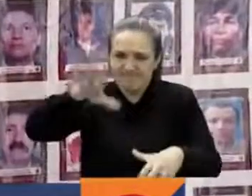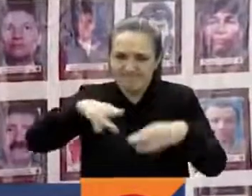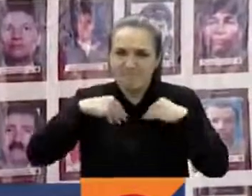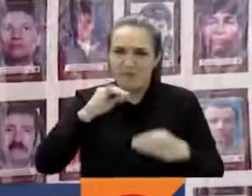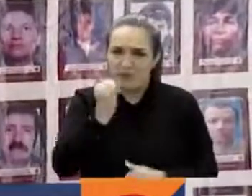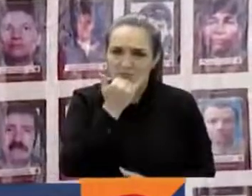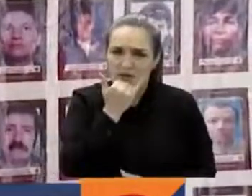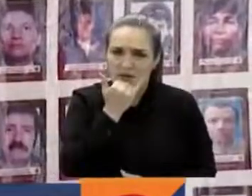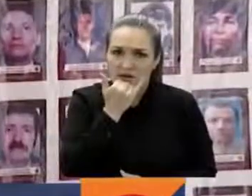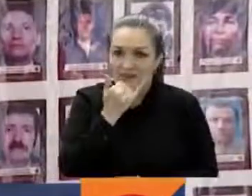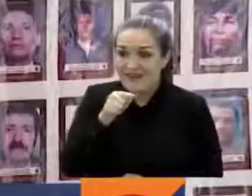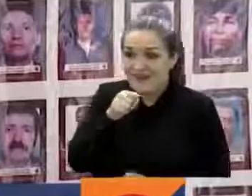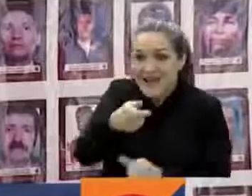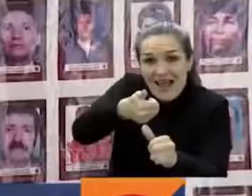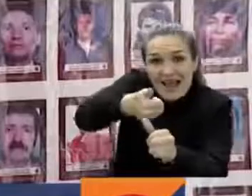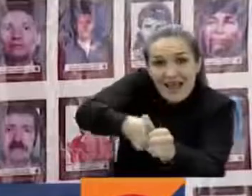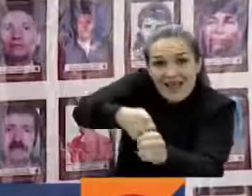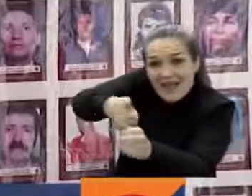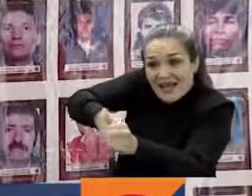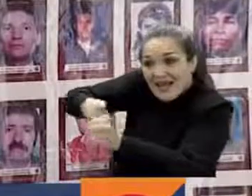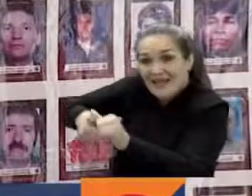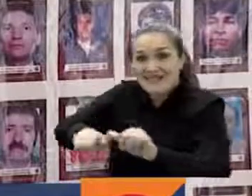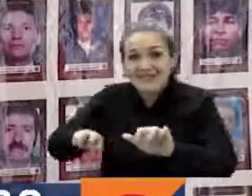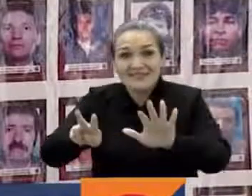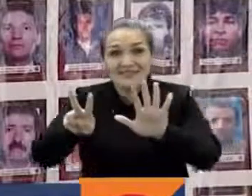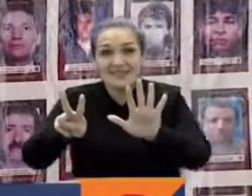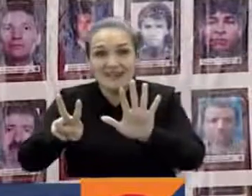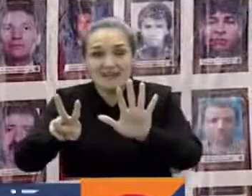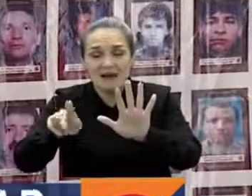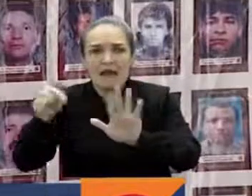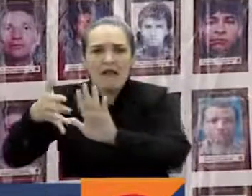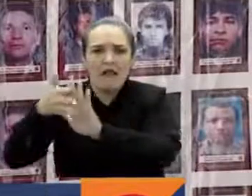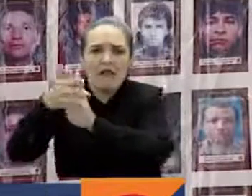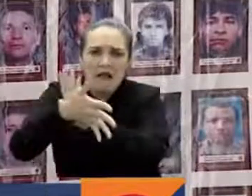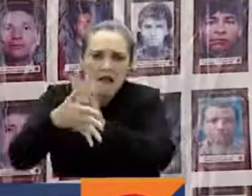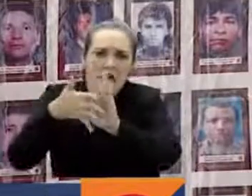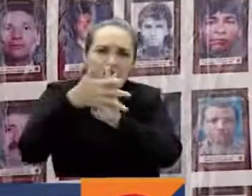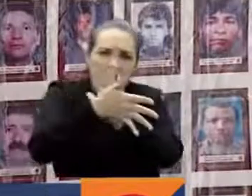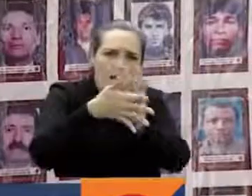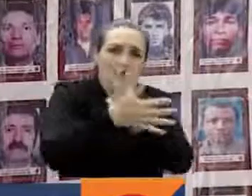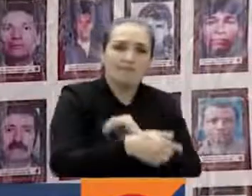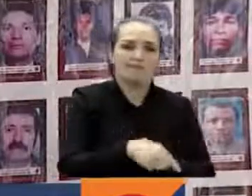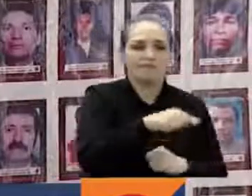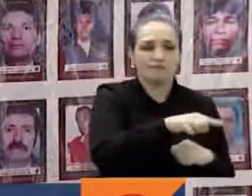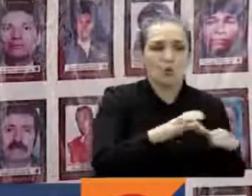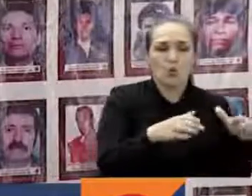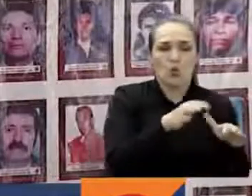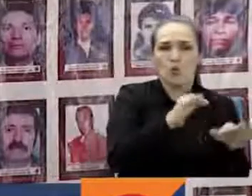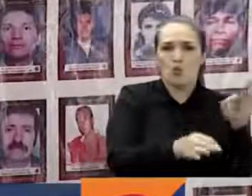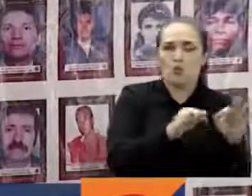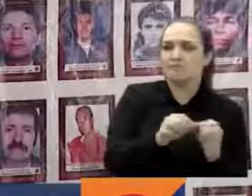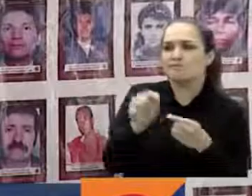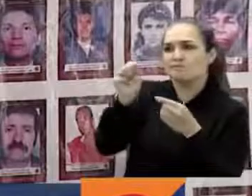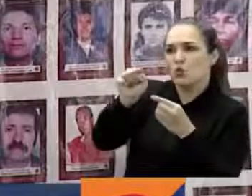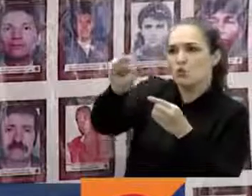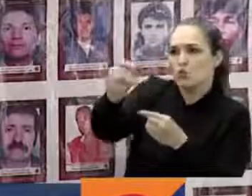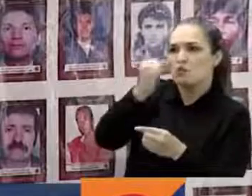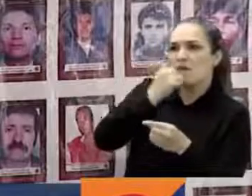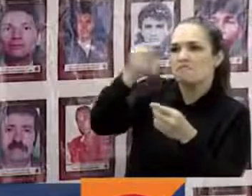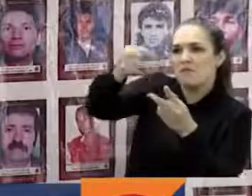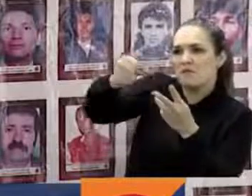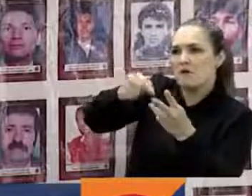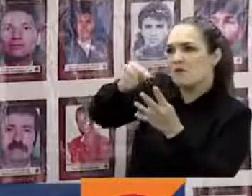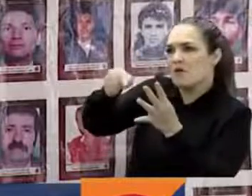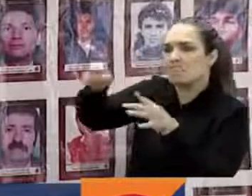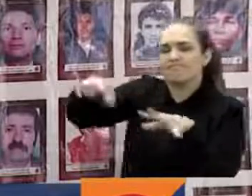audiencia, a cada uno de estos 7 comparecientes pues les fueron leídos, más bien les fueron imputados pues cada uno de los delitos, dentro de los que